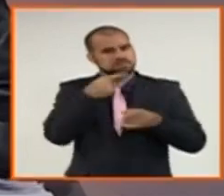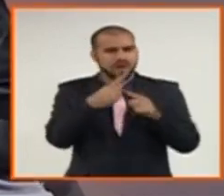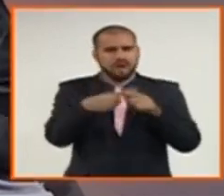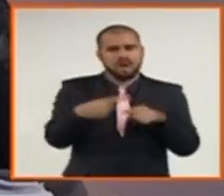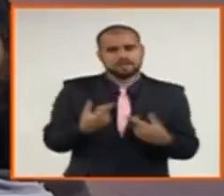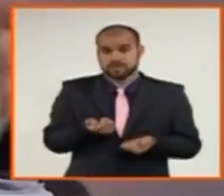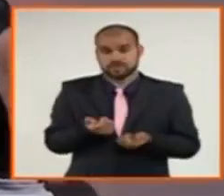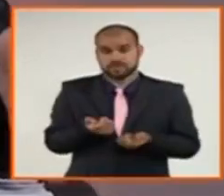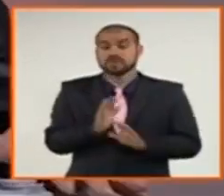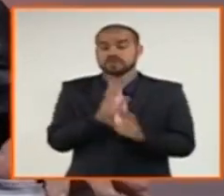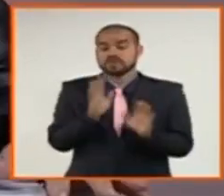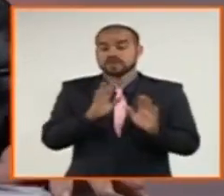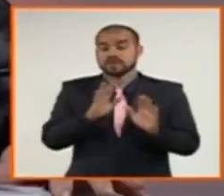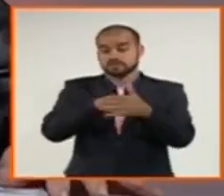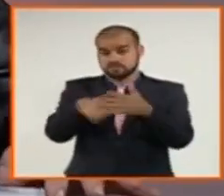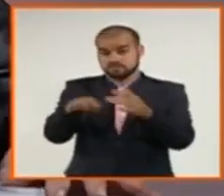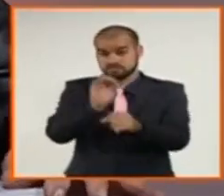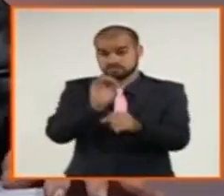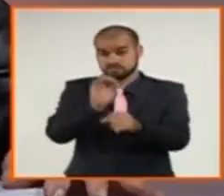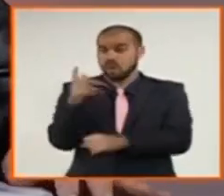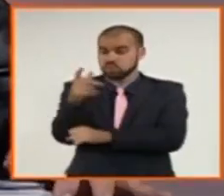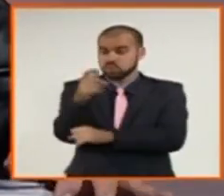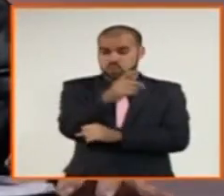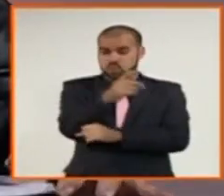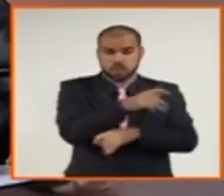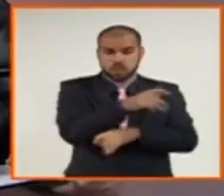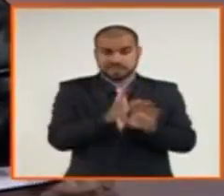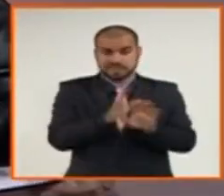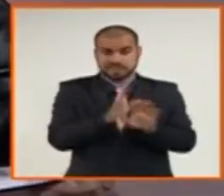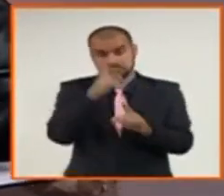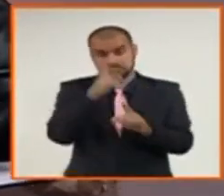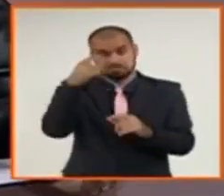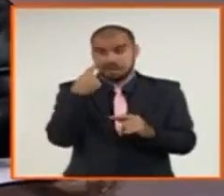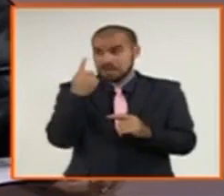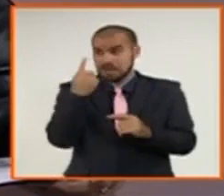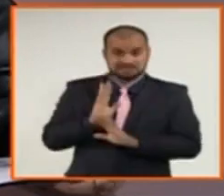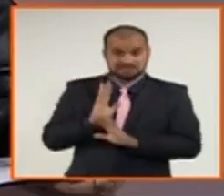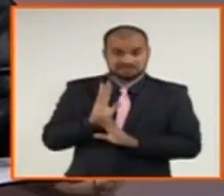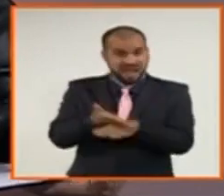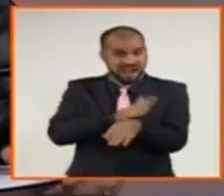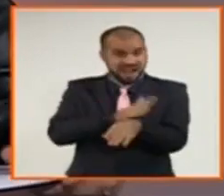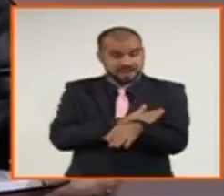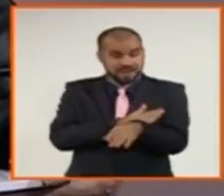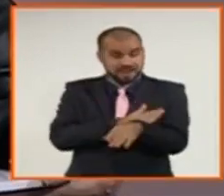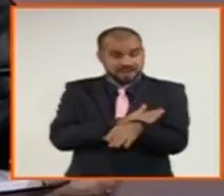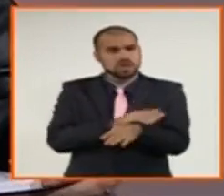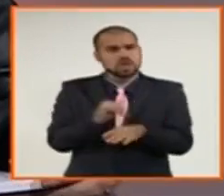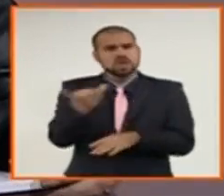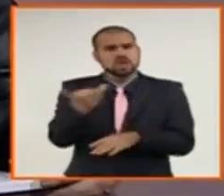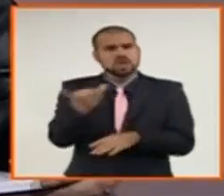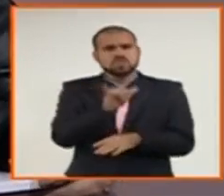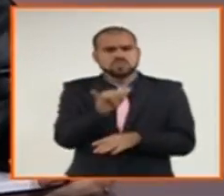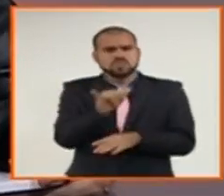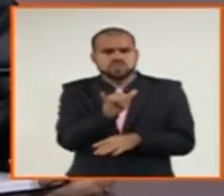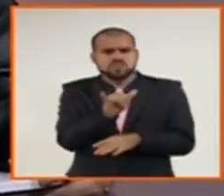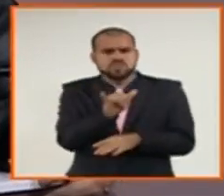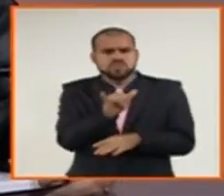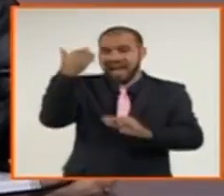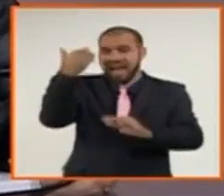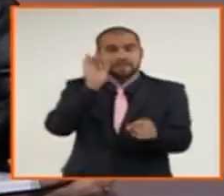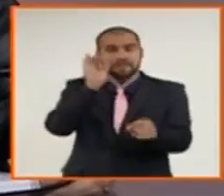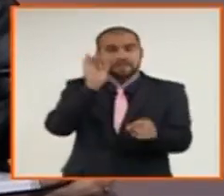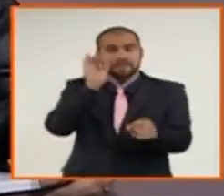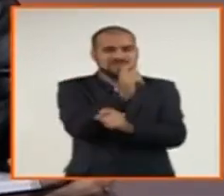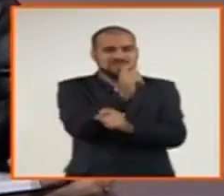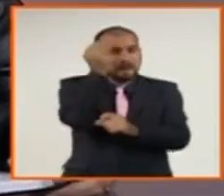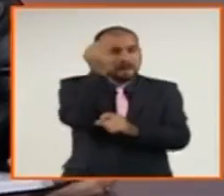vacunación, con todas las perspectivas que tiene, ha sido como una segunda campaña de alfabetización, que realmente nos enseñó a